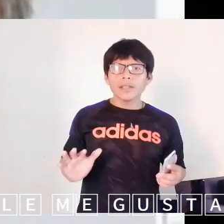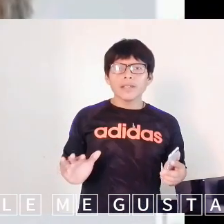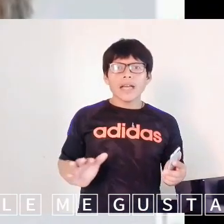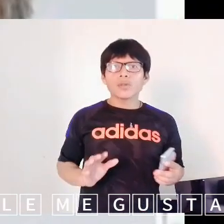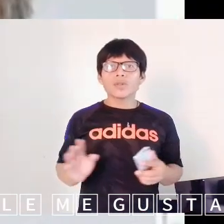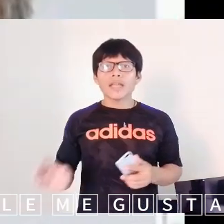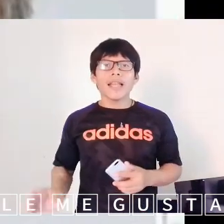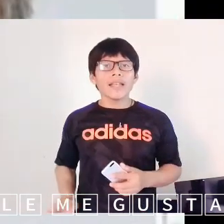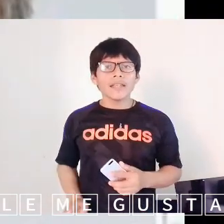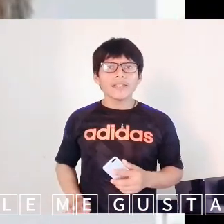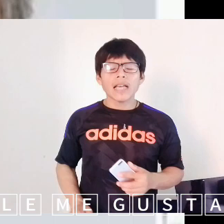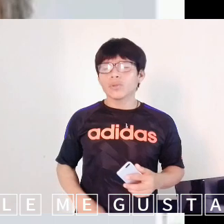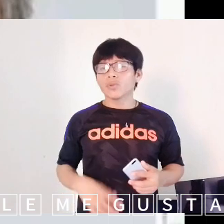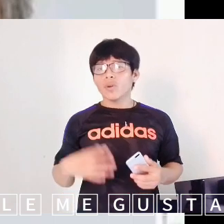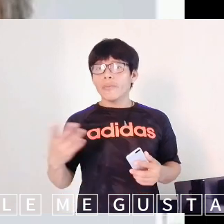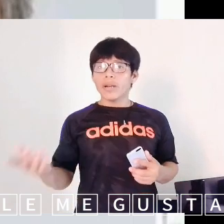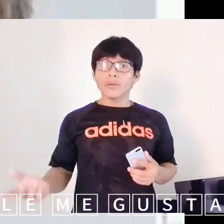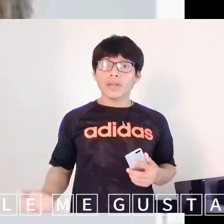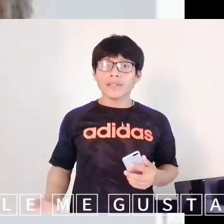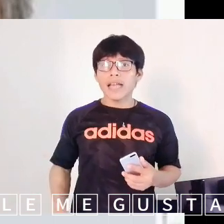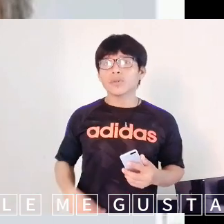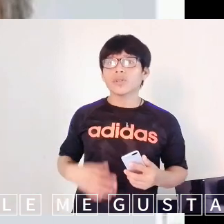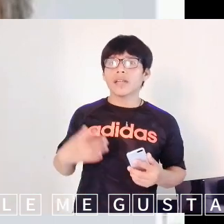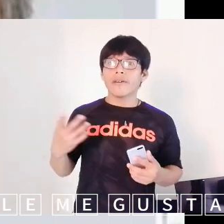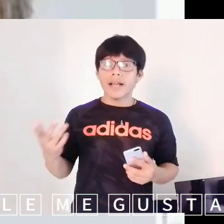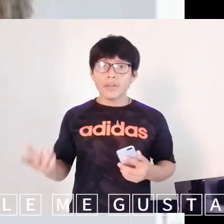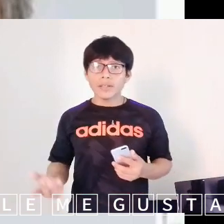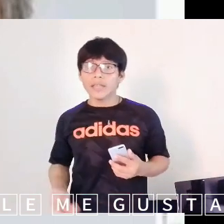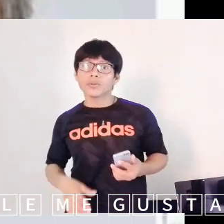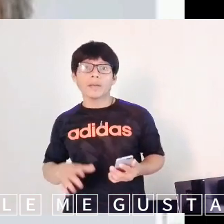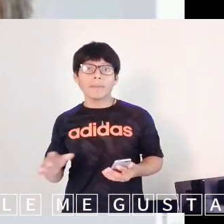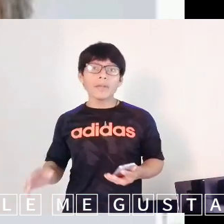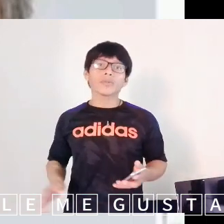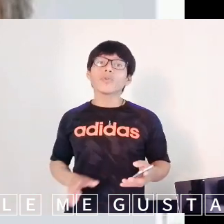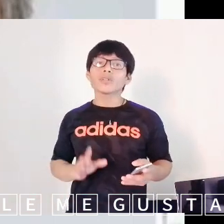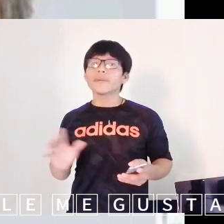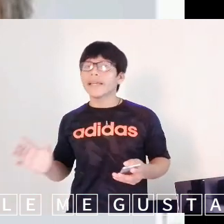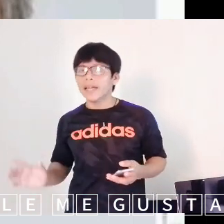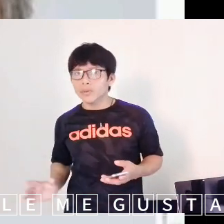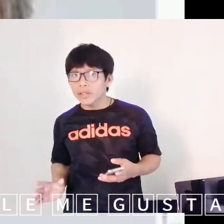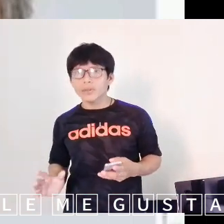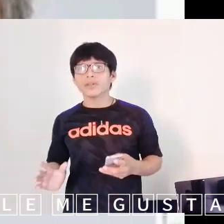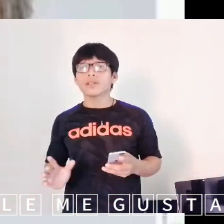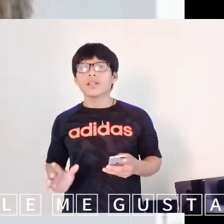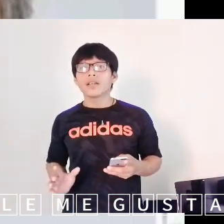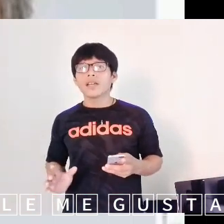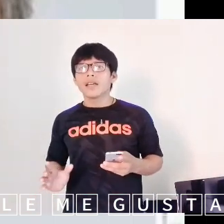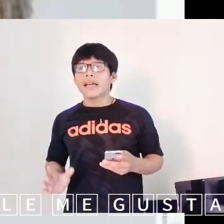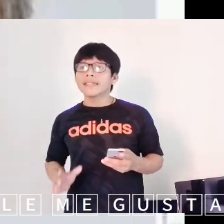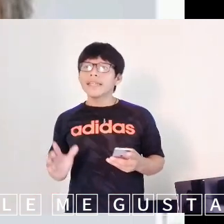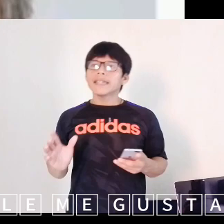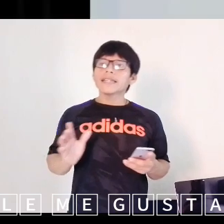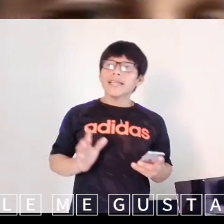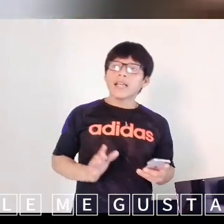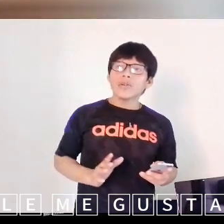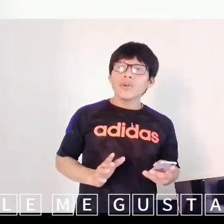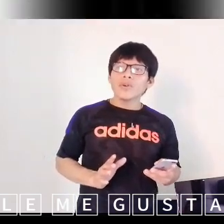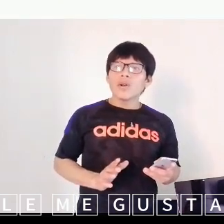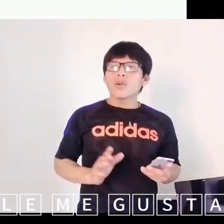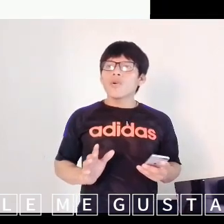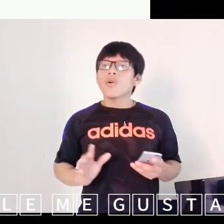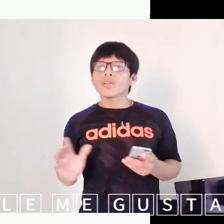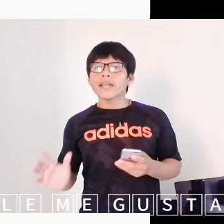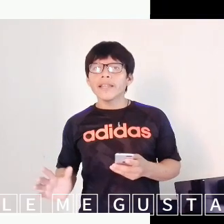su suerte, a sus chalanes, a sus colaboradores, a sus trabajadores, a sus empleados. No los iba a dejar solitos. Así que ya